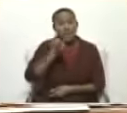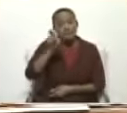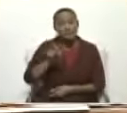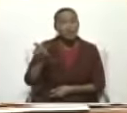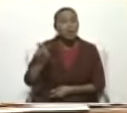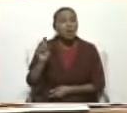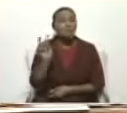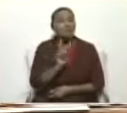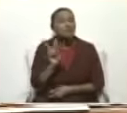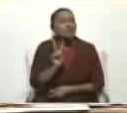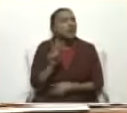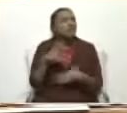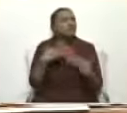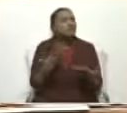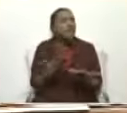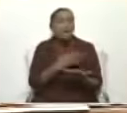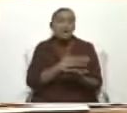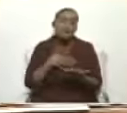paz.